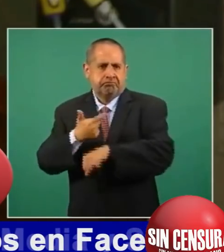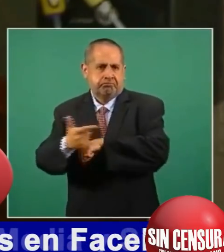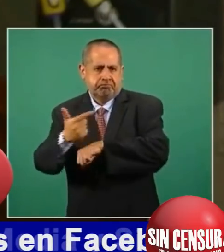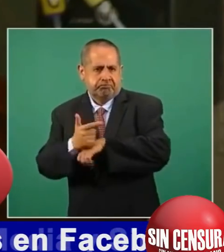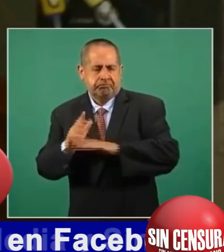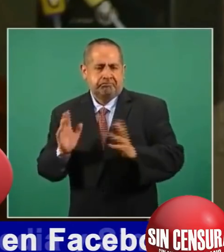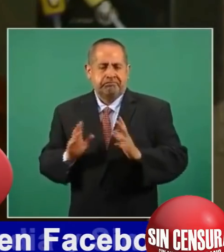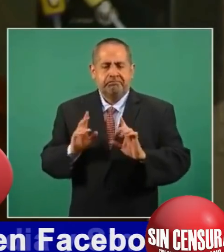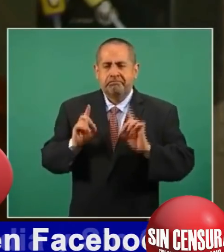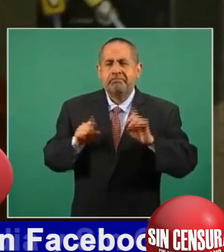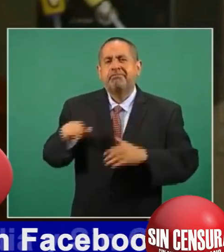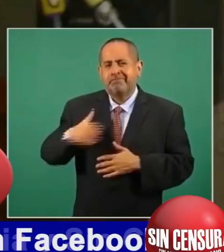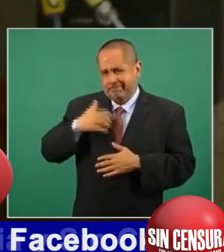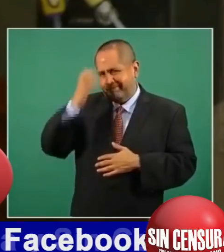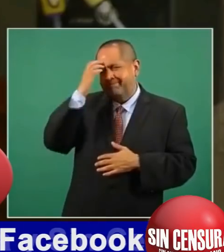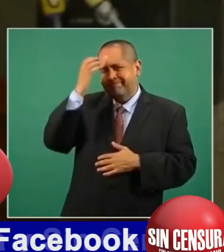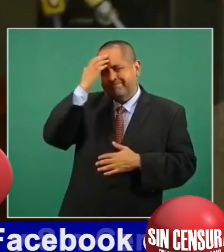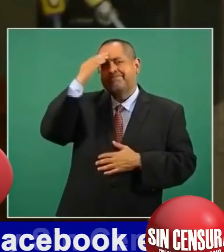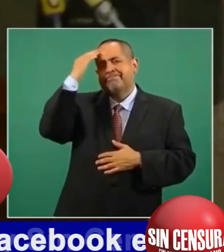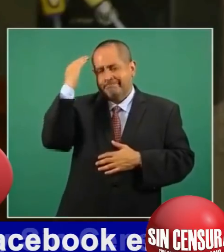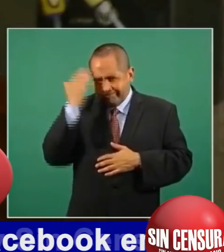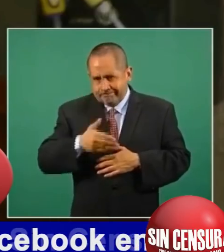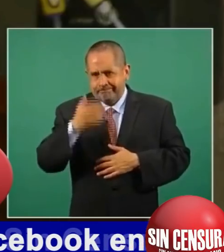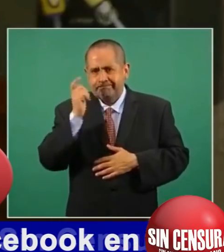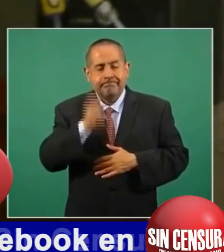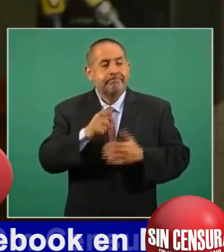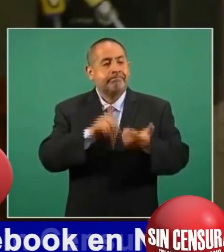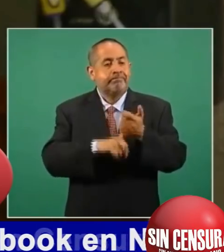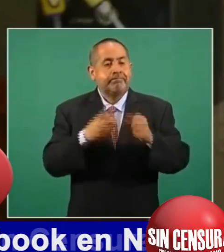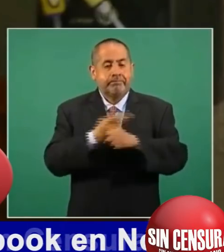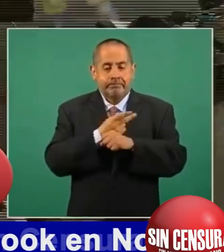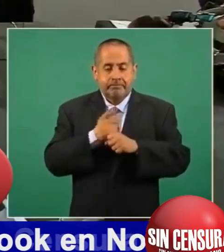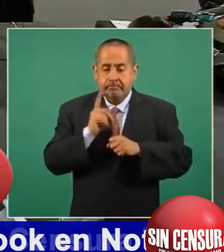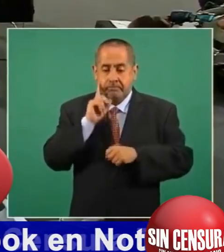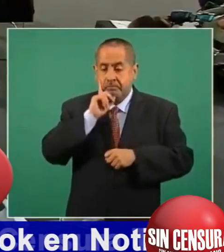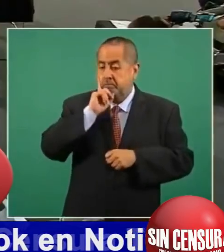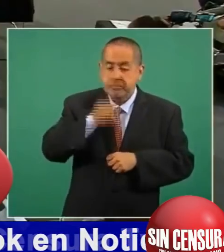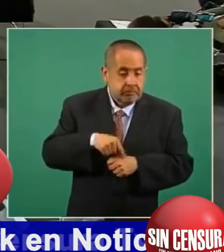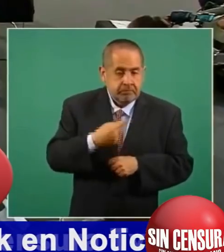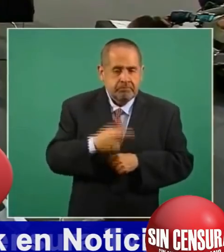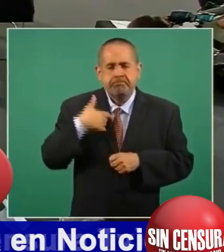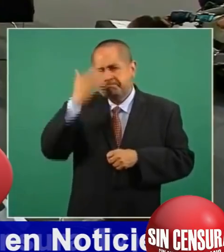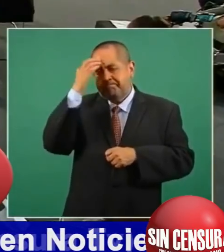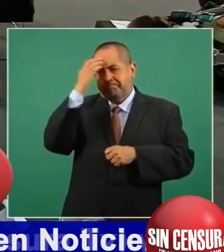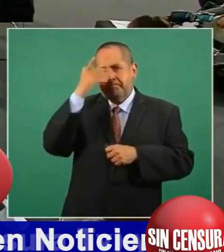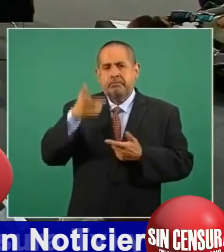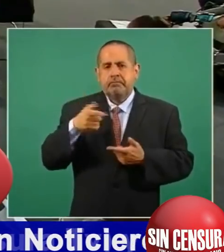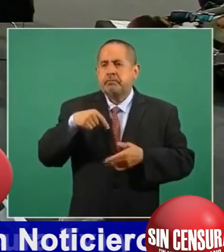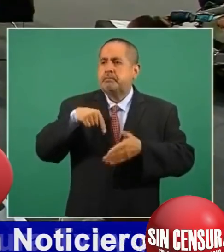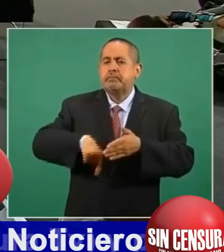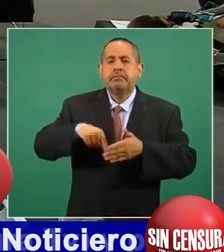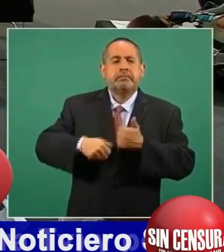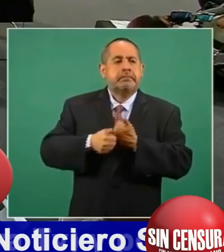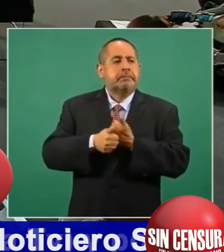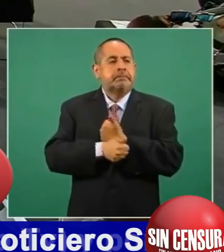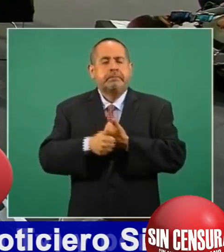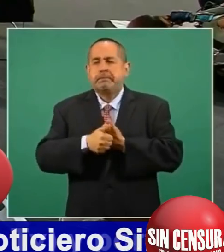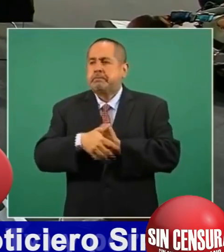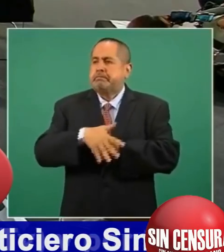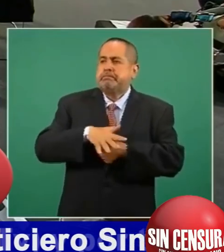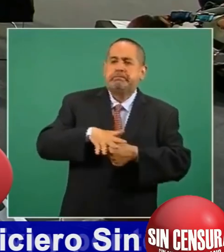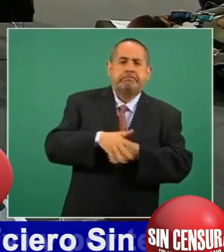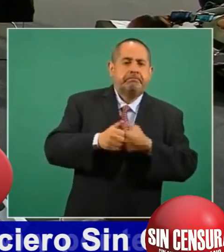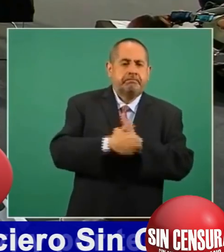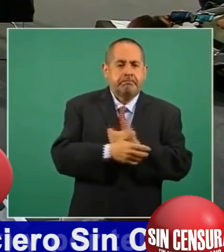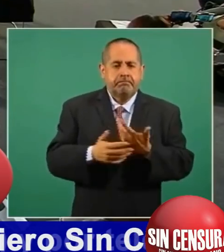guatemaltecas. Ellos conocen lo que ocurrió prácticamente desde el día siguiente de que haya ocurrido, cosa que se viene confirmando con las